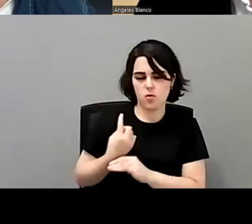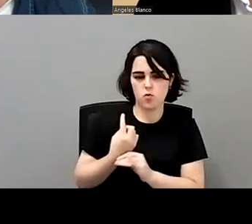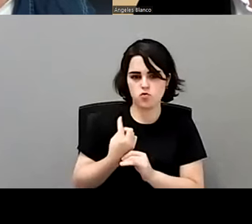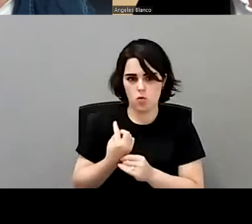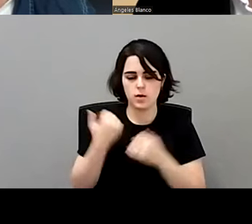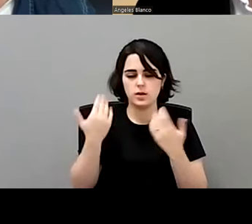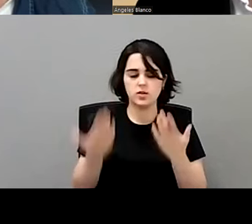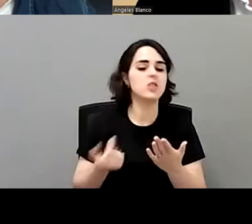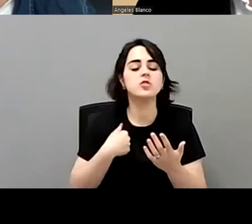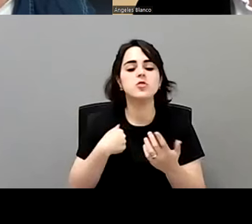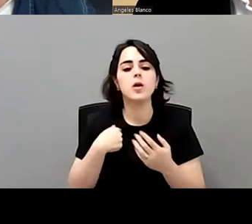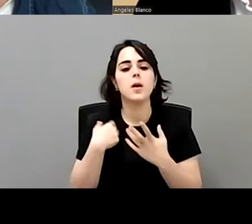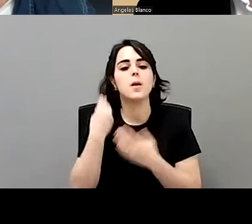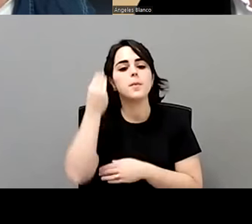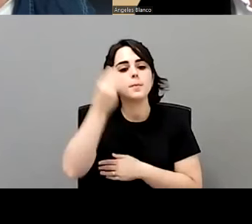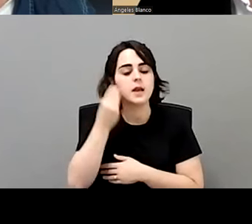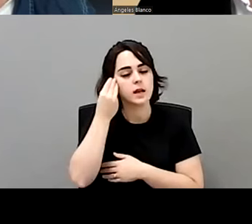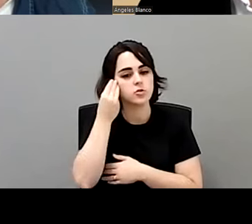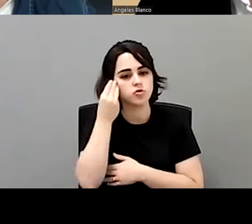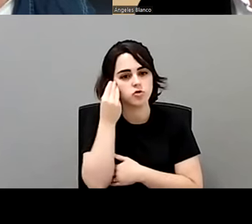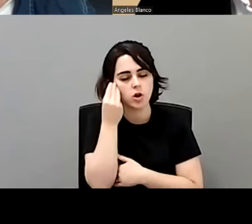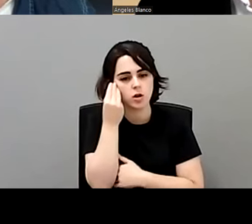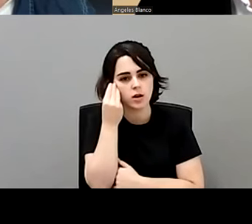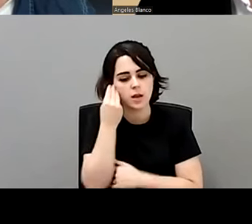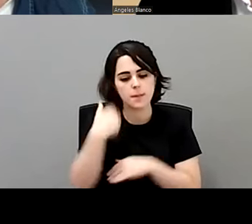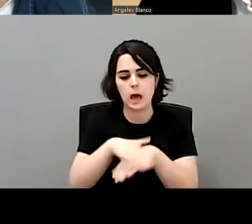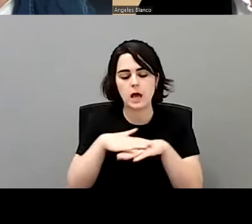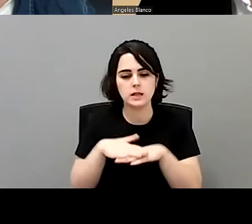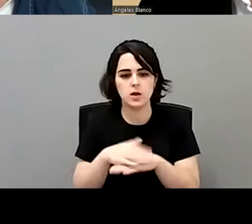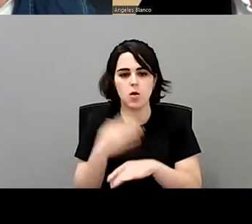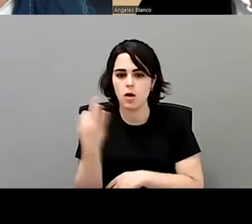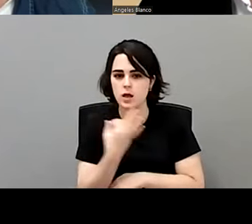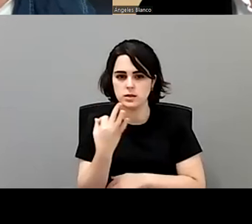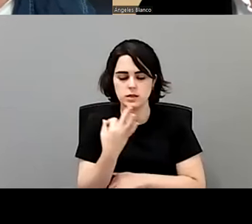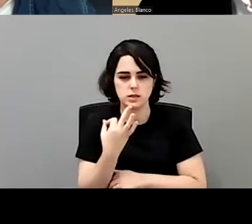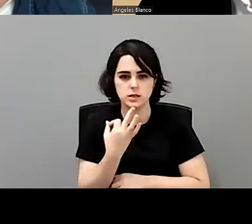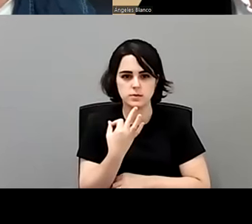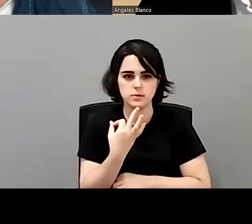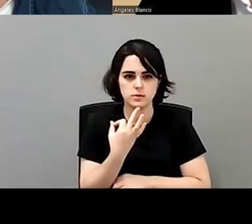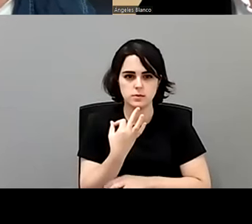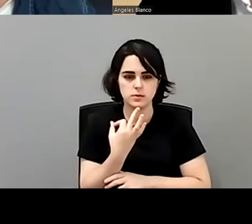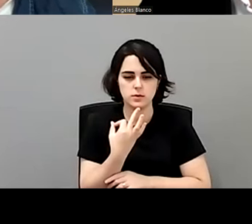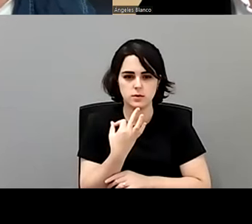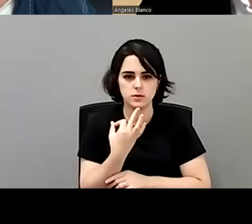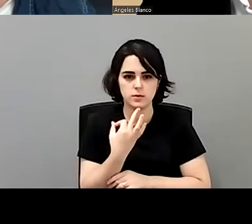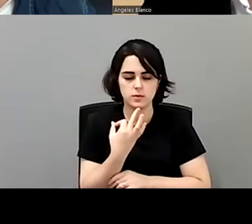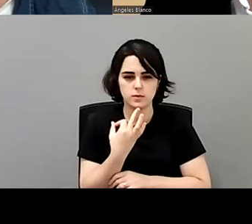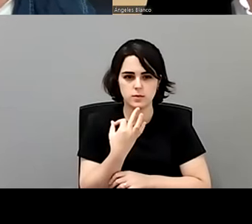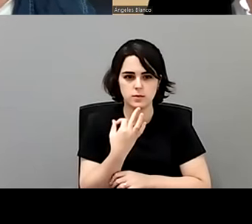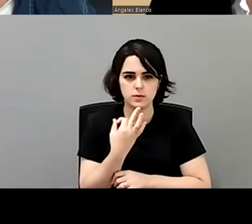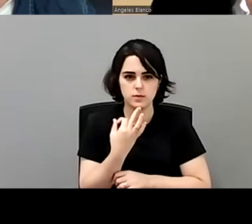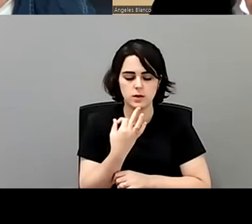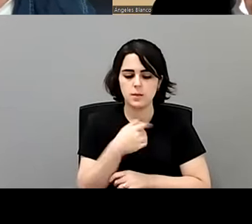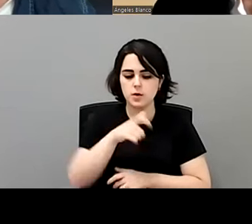yo creo que lo fundamental es que los